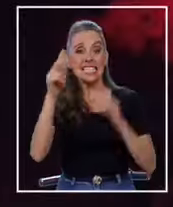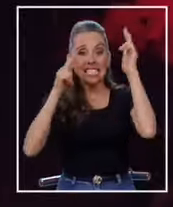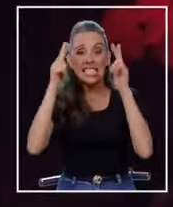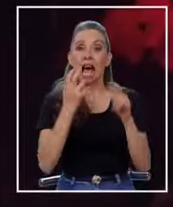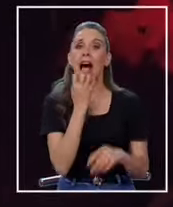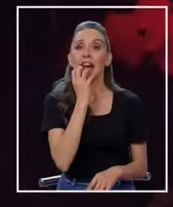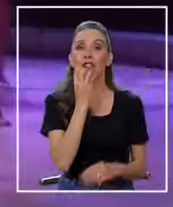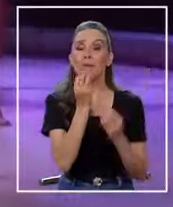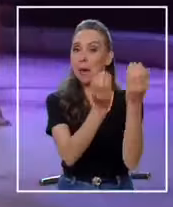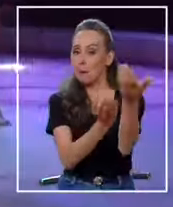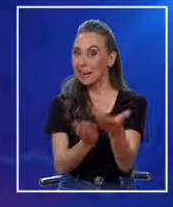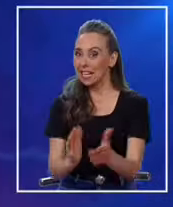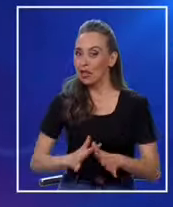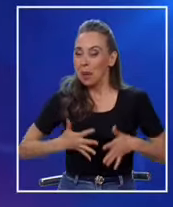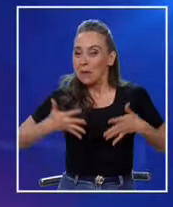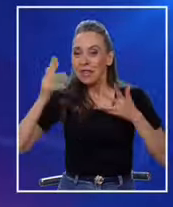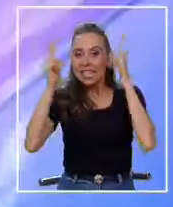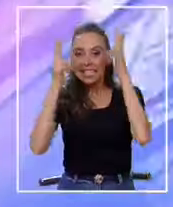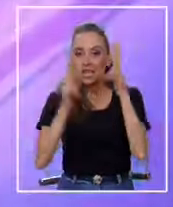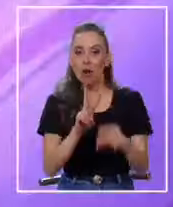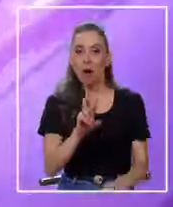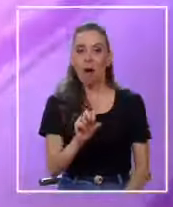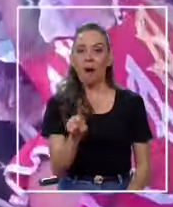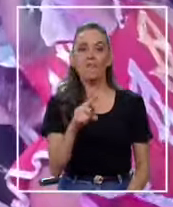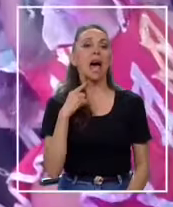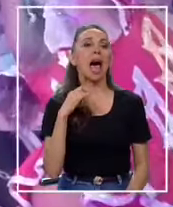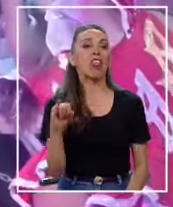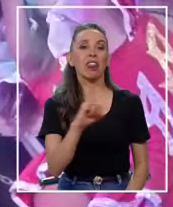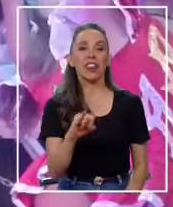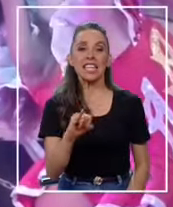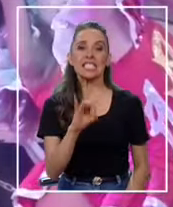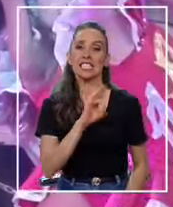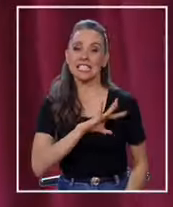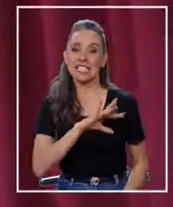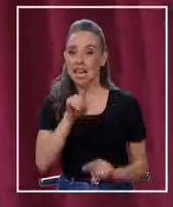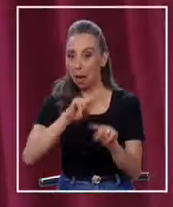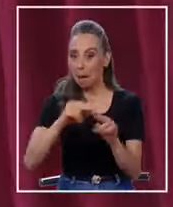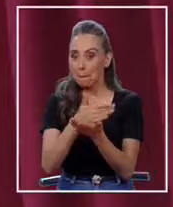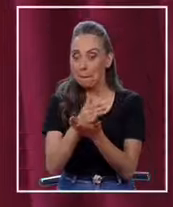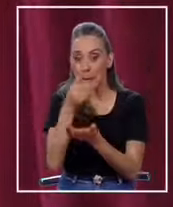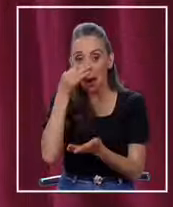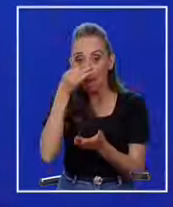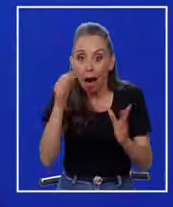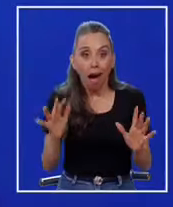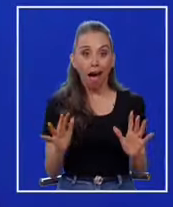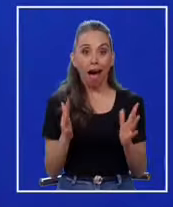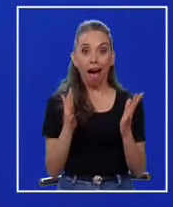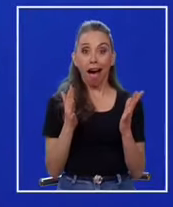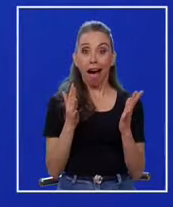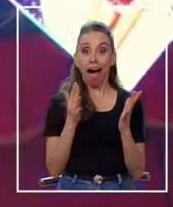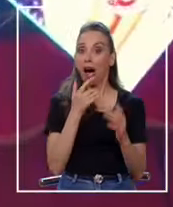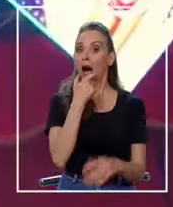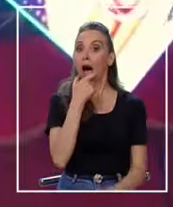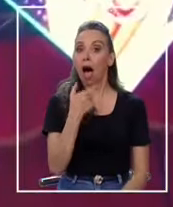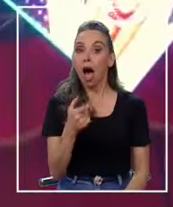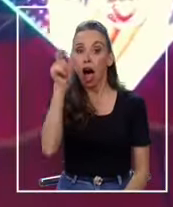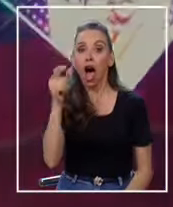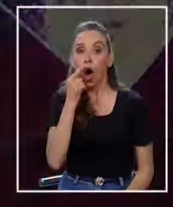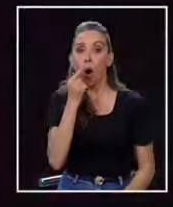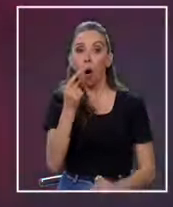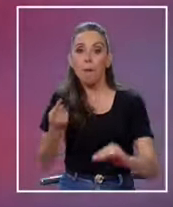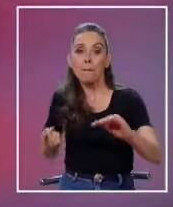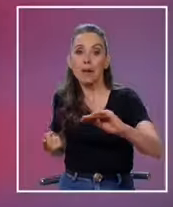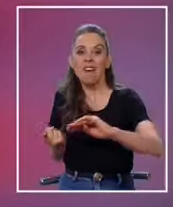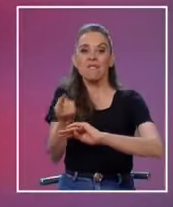bienvenidos al emocionante Circo basket chile prepárese para sorprenderse con el asombroso hombre